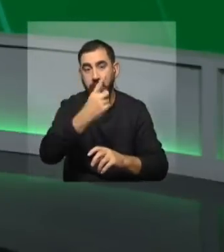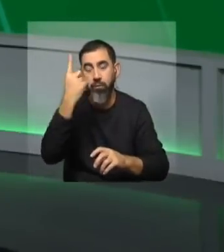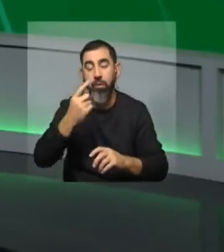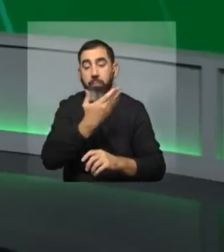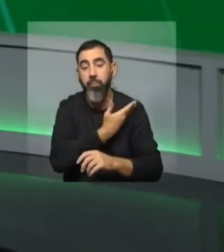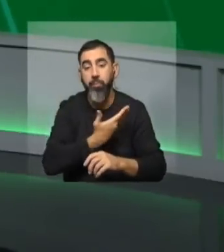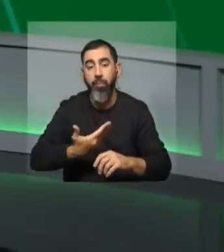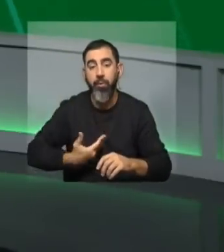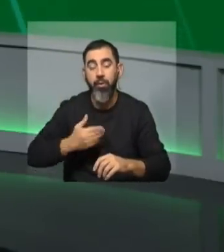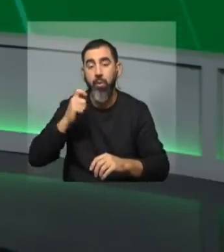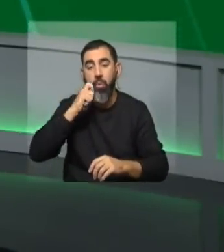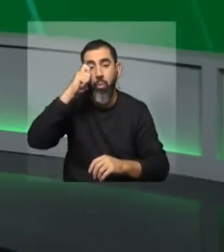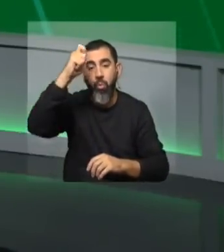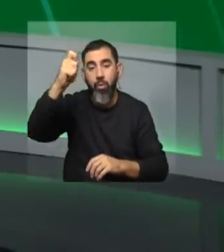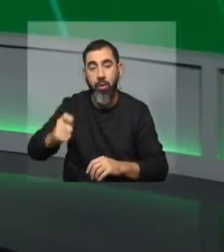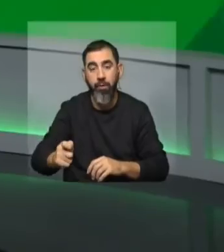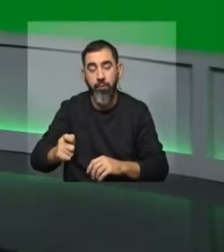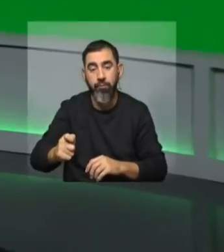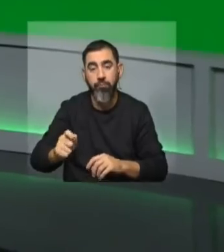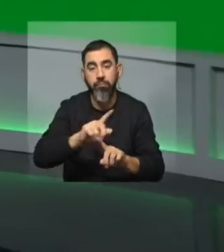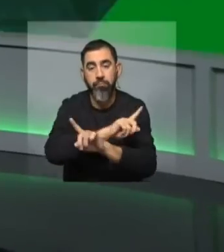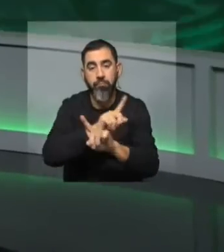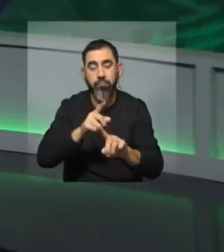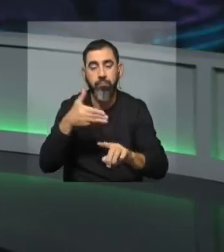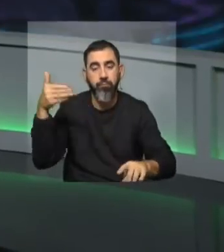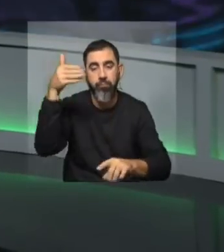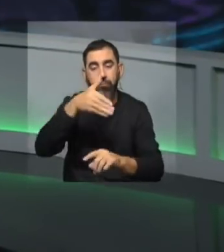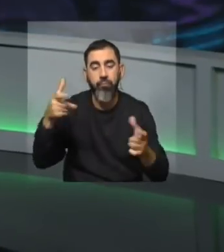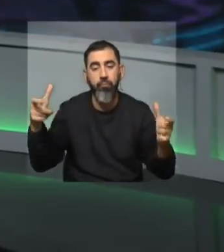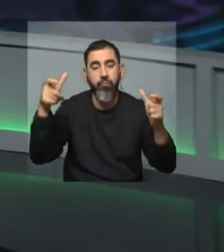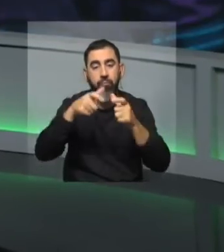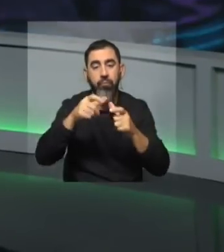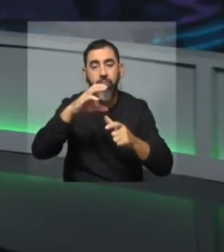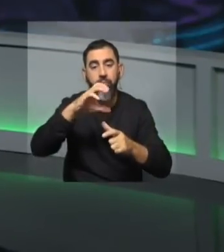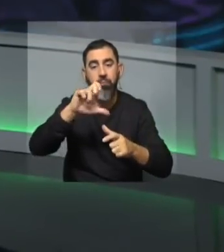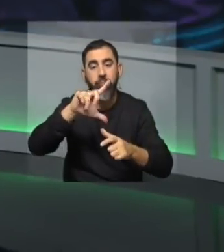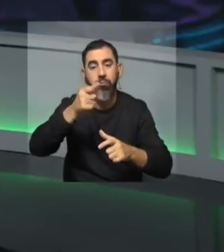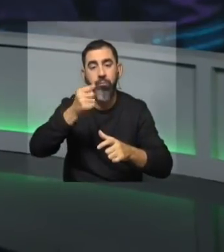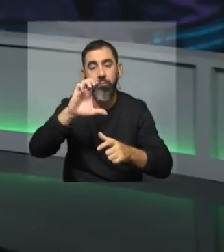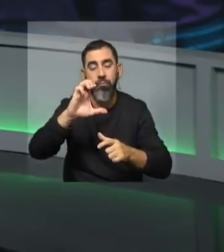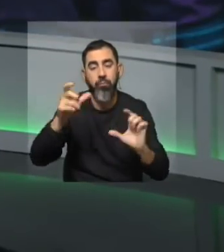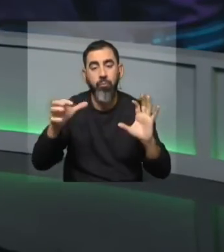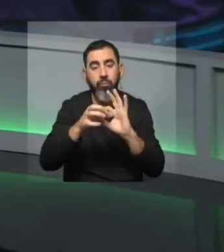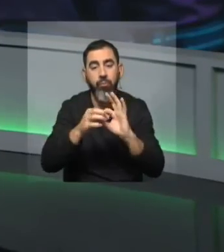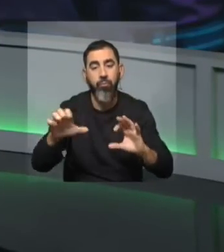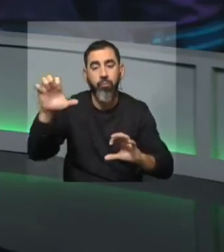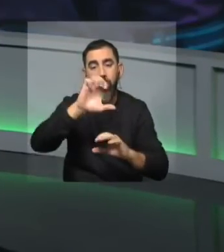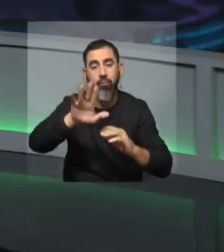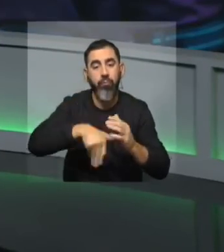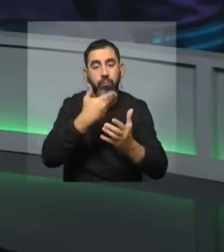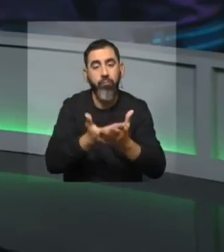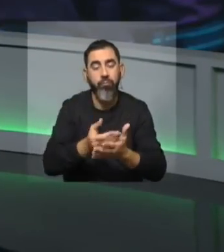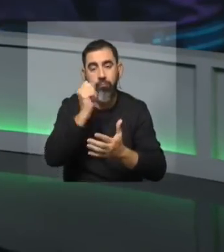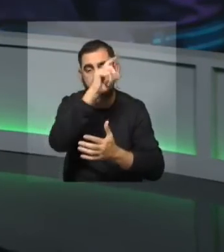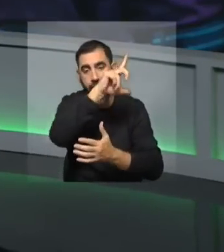que el presidente de Ucrania, Zelensky, no va a participar de la cumbre de la CELAC con la Unión Europea en Bruselas, como había propuesto el